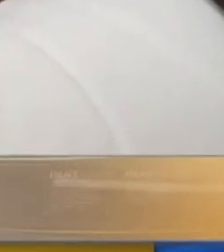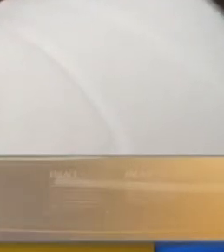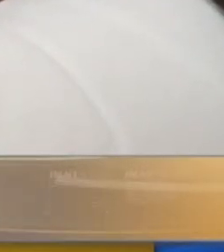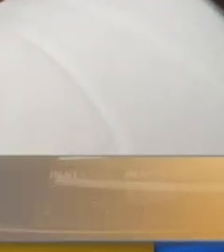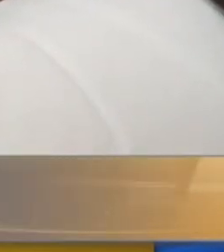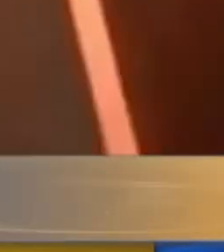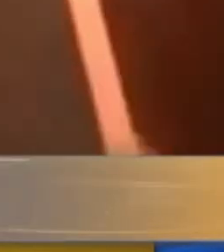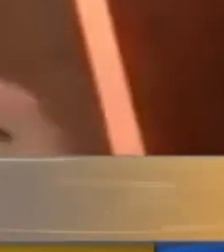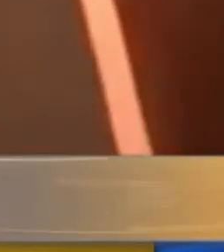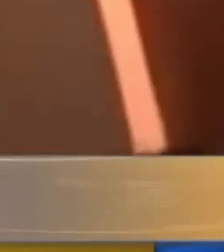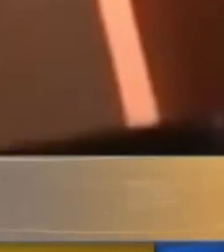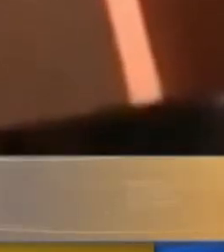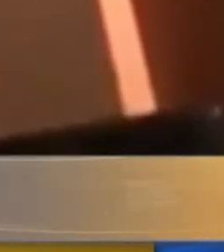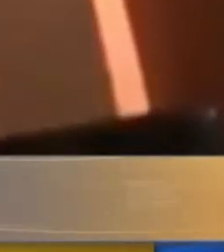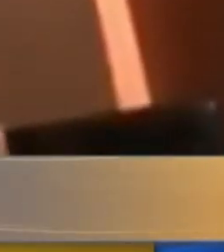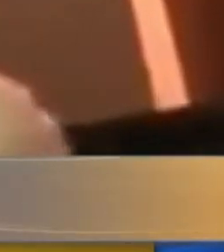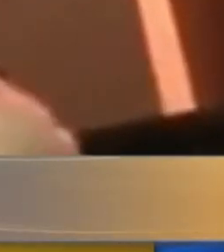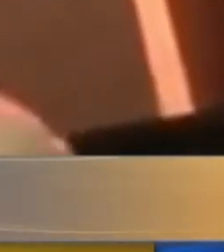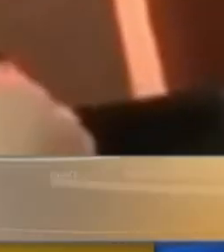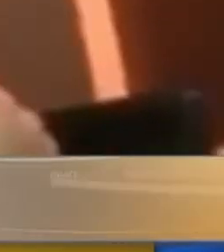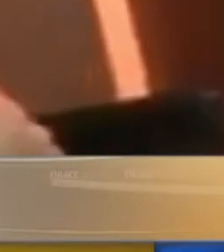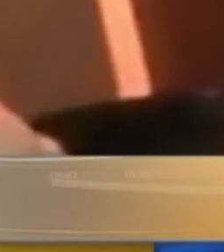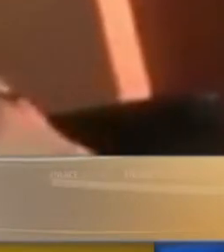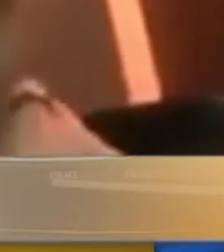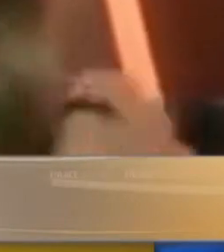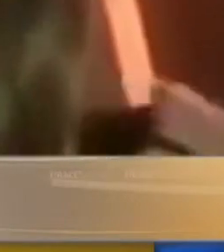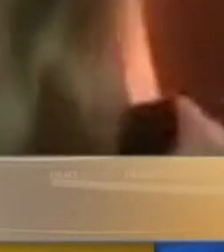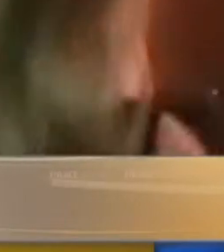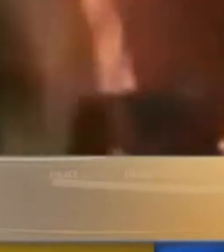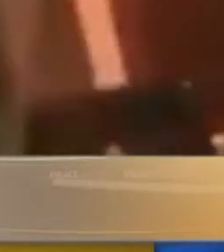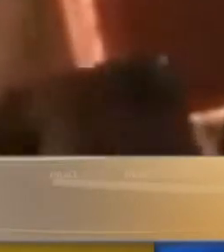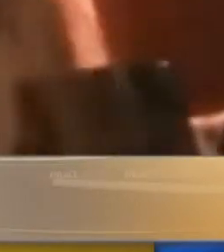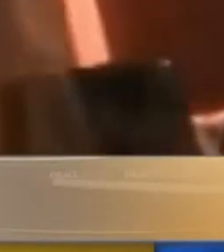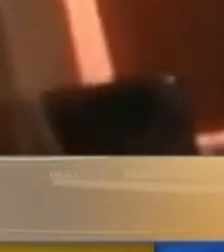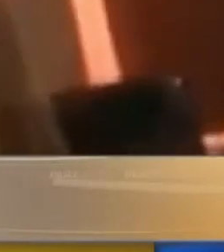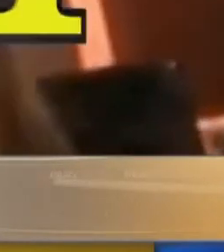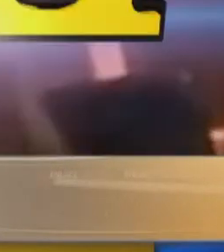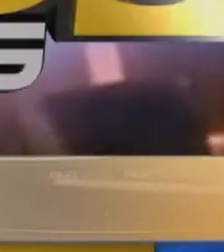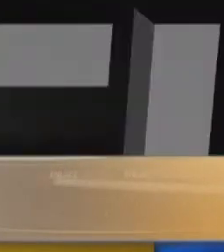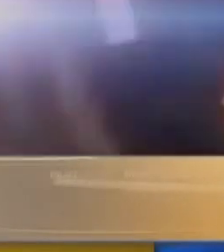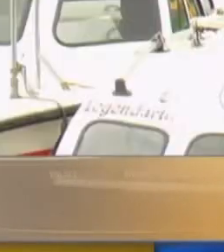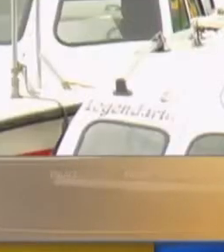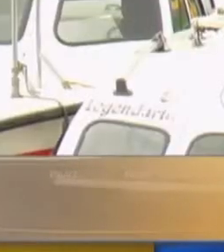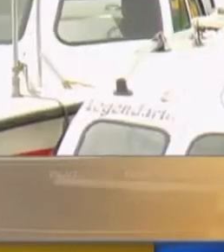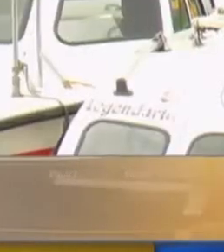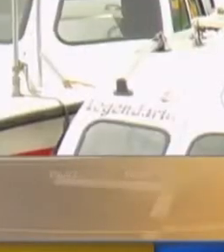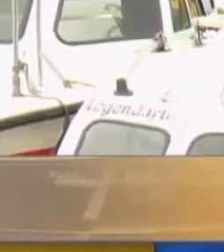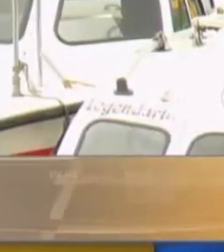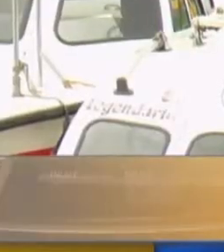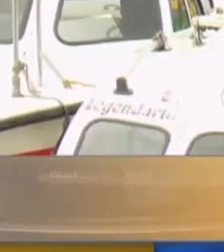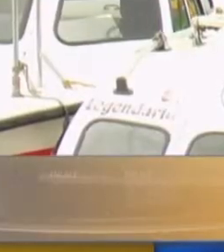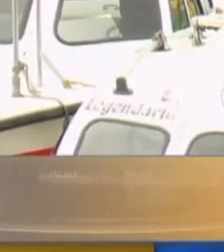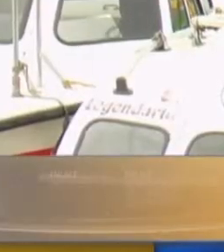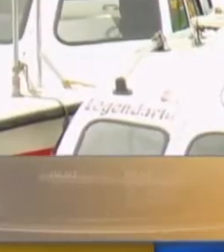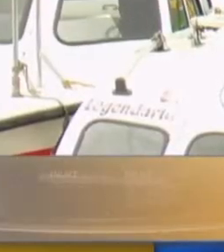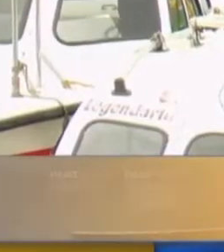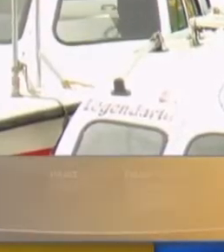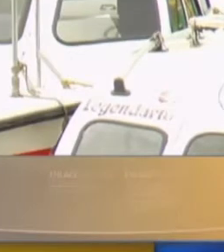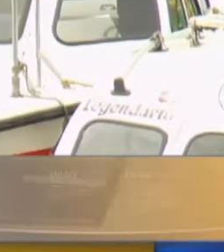comunes en niños y adultos. Tenga cuidado con la amigdalitis, gripas y la bronquitis. En alerta amarilla,